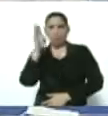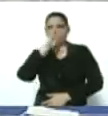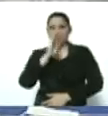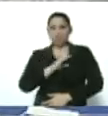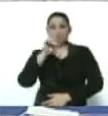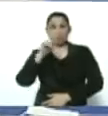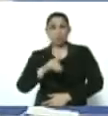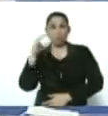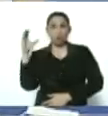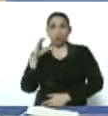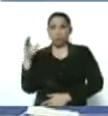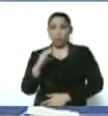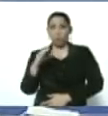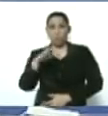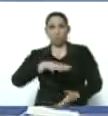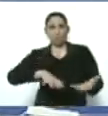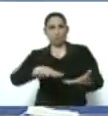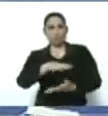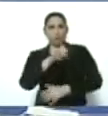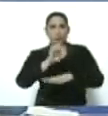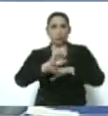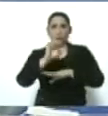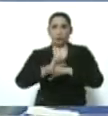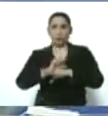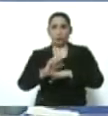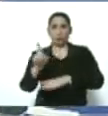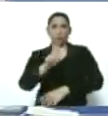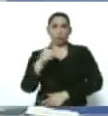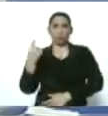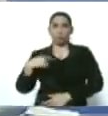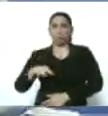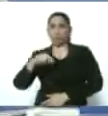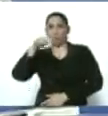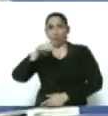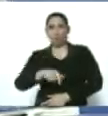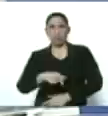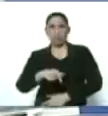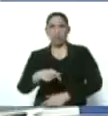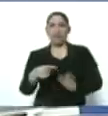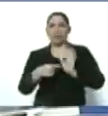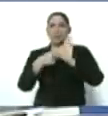en Colombia, el desastre que hay en Ecuador, lo tuviéramos aquí. Les muestro